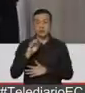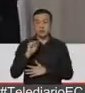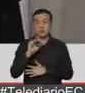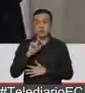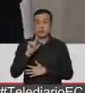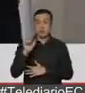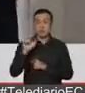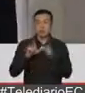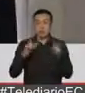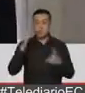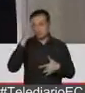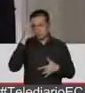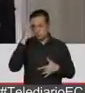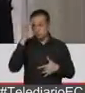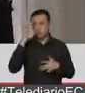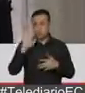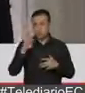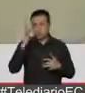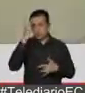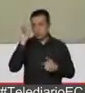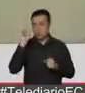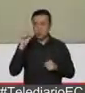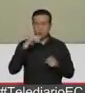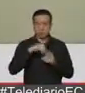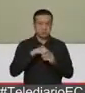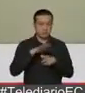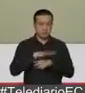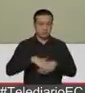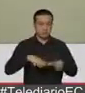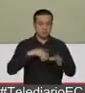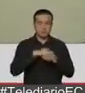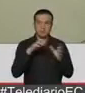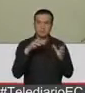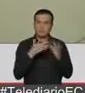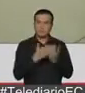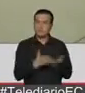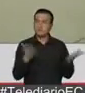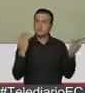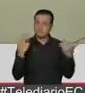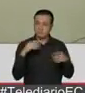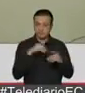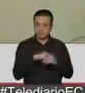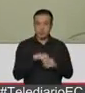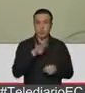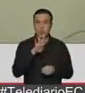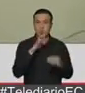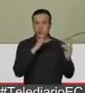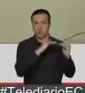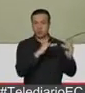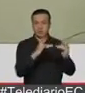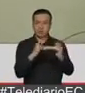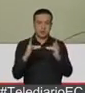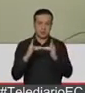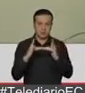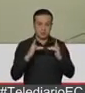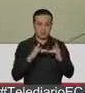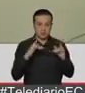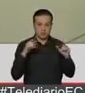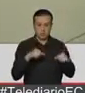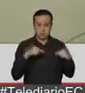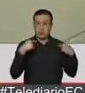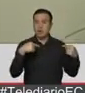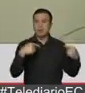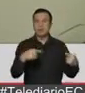kobe 19 que se encuentran estables en esta carpa de kobe nosotros de momento tenemos cuatro camillas en las cuales diariamente